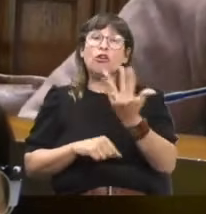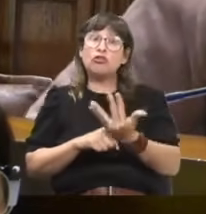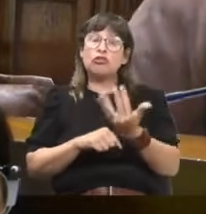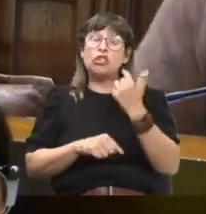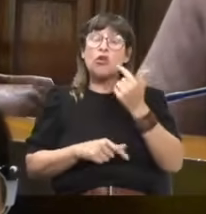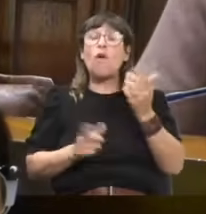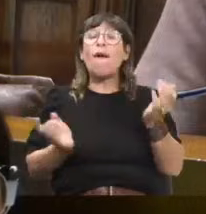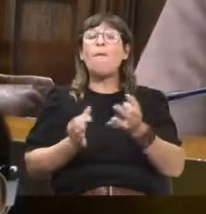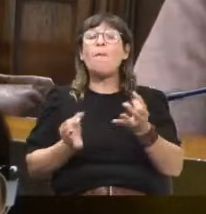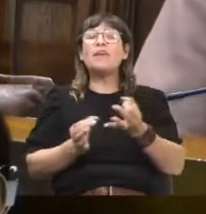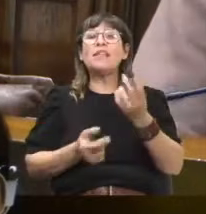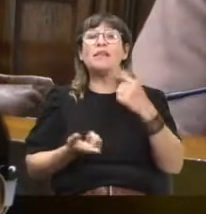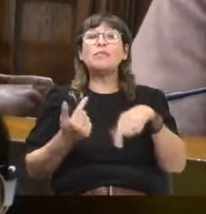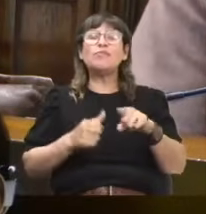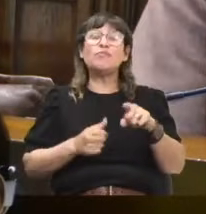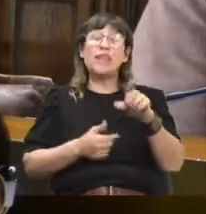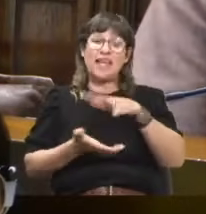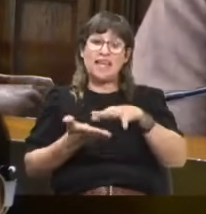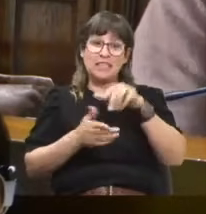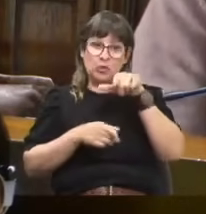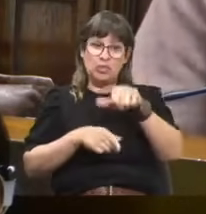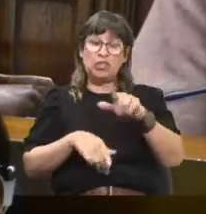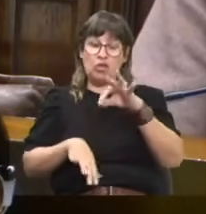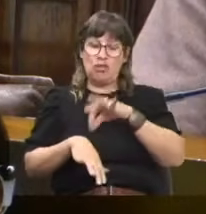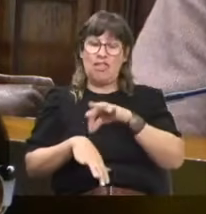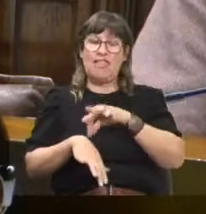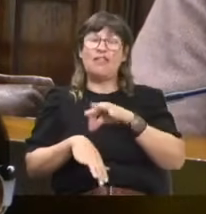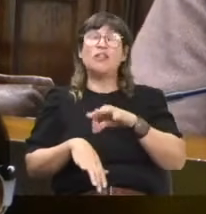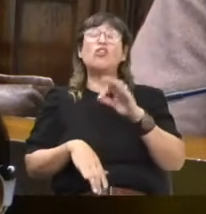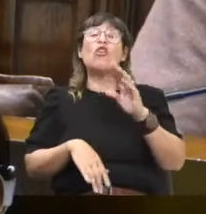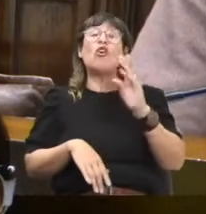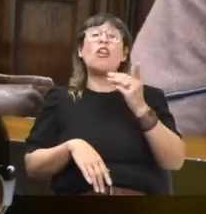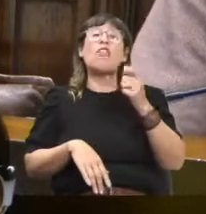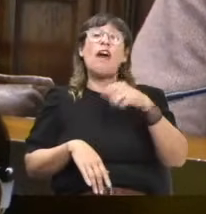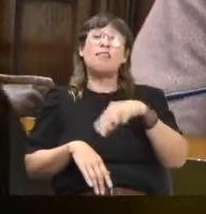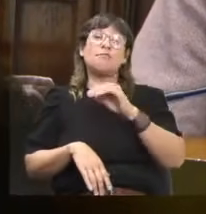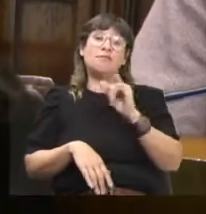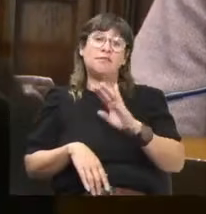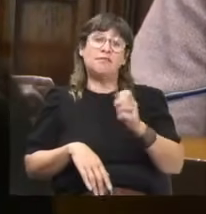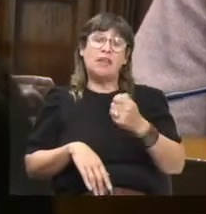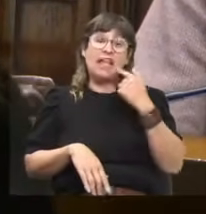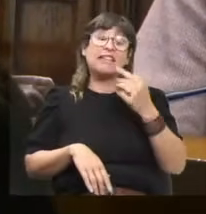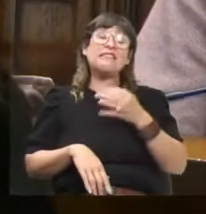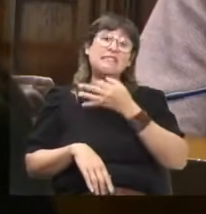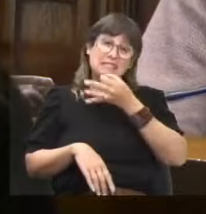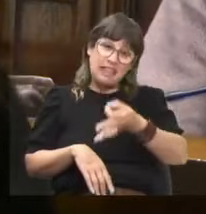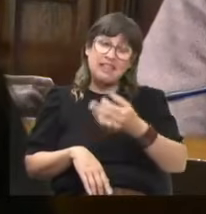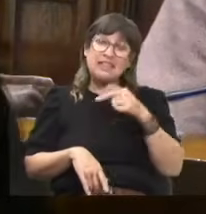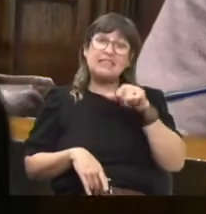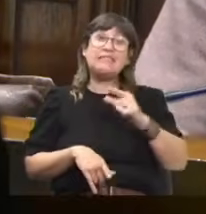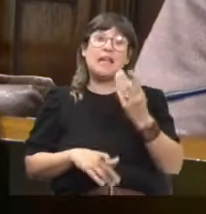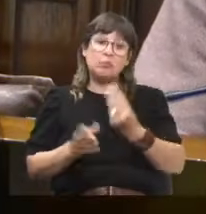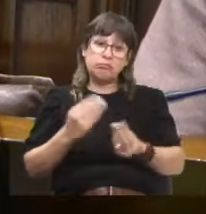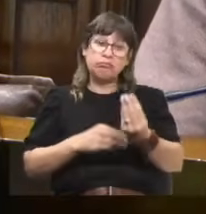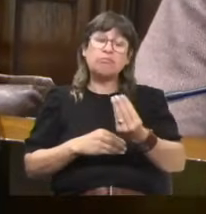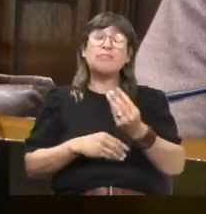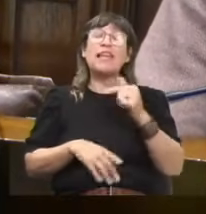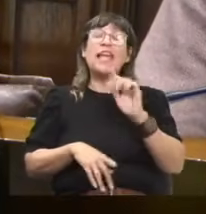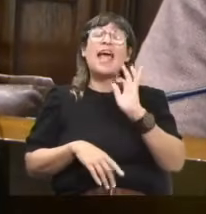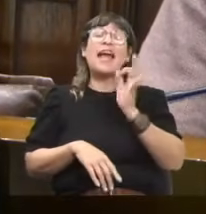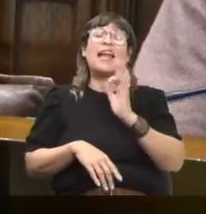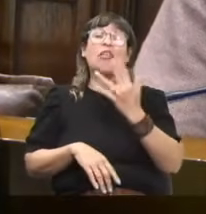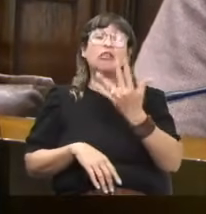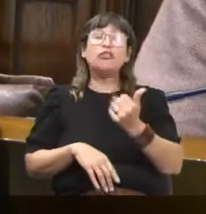particularmente en el caso del doctor Álvaro Danza. En efecto, se menciona que fue designado en su cargo docente grado